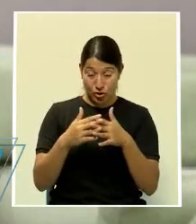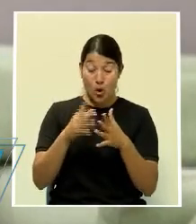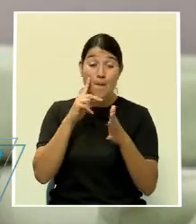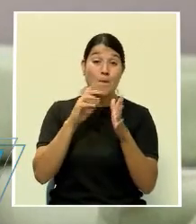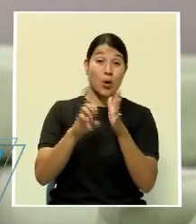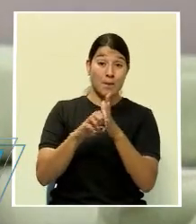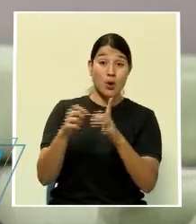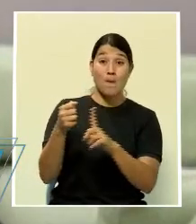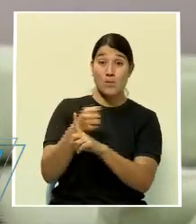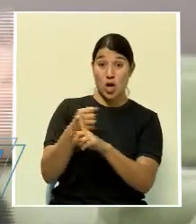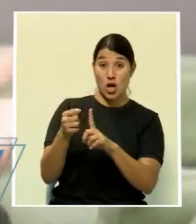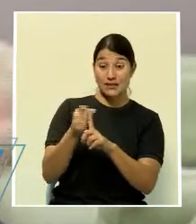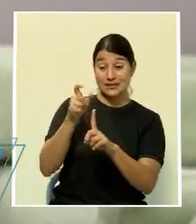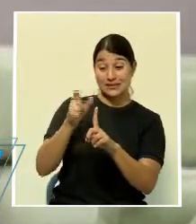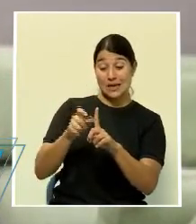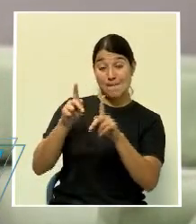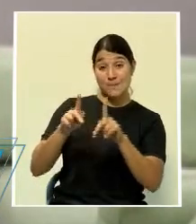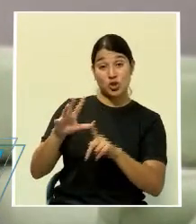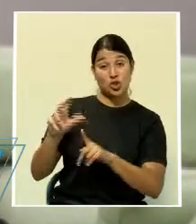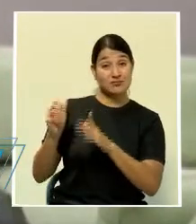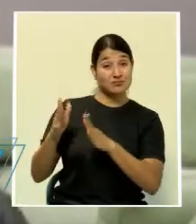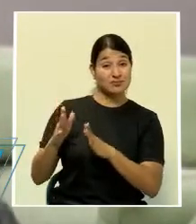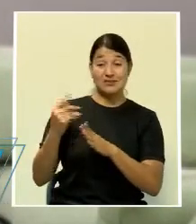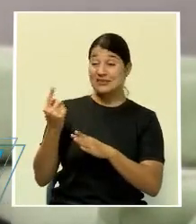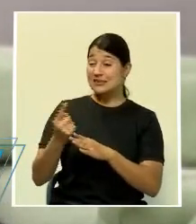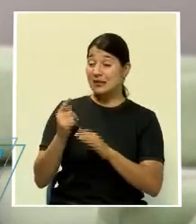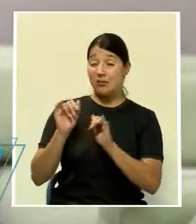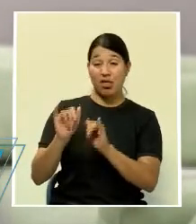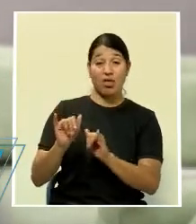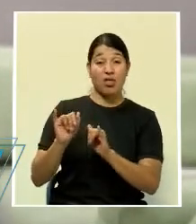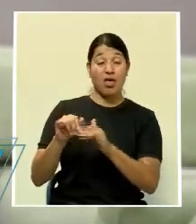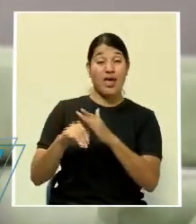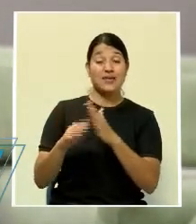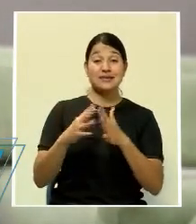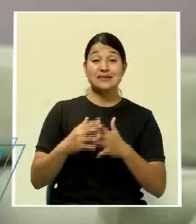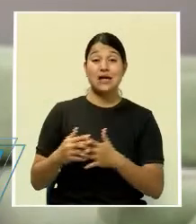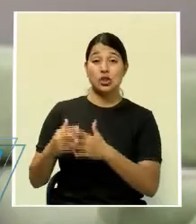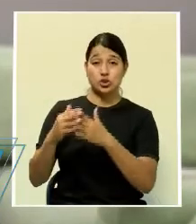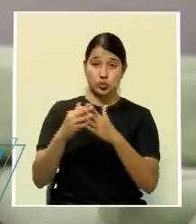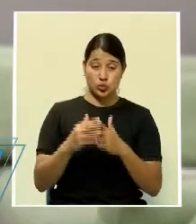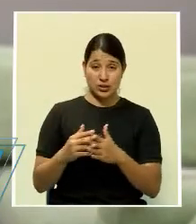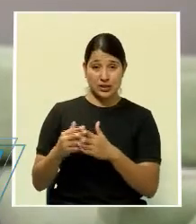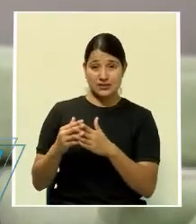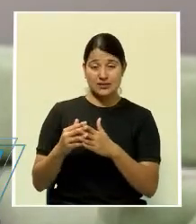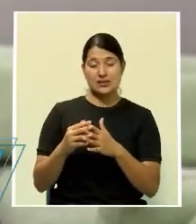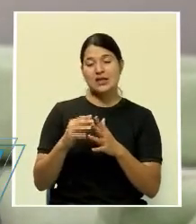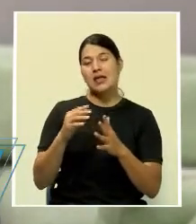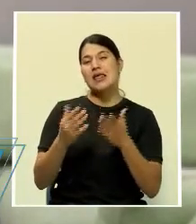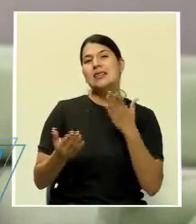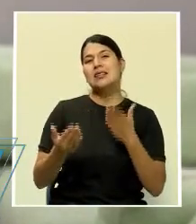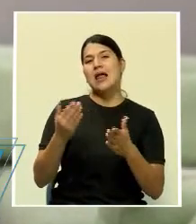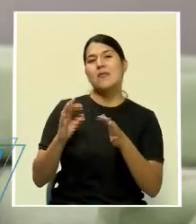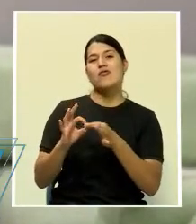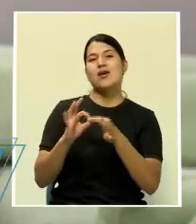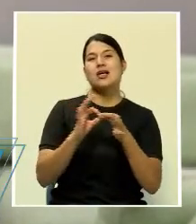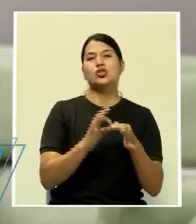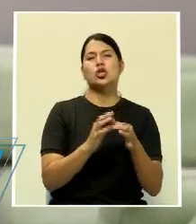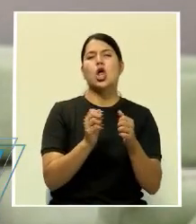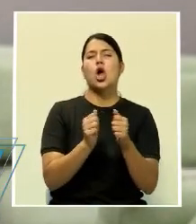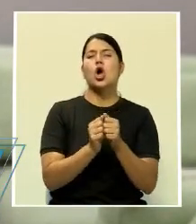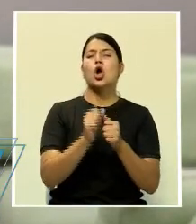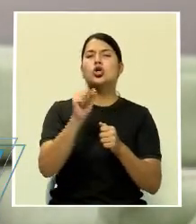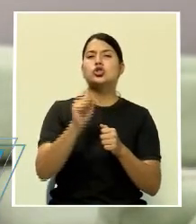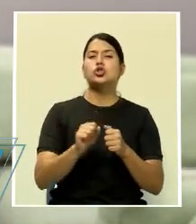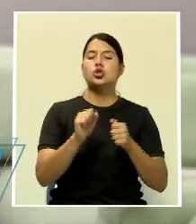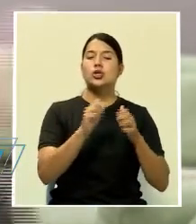personas afroamericanas es histórica, proviene, por ejemplo, de los famosos lynching en el sur de los